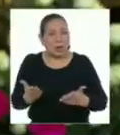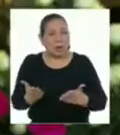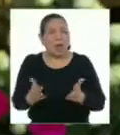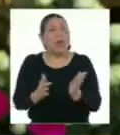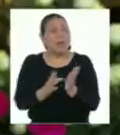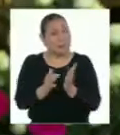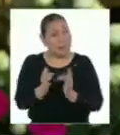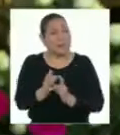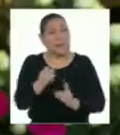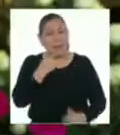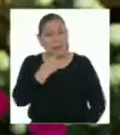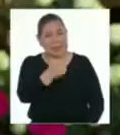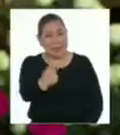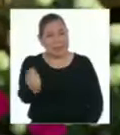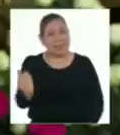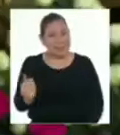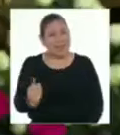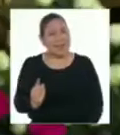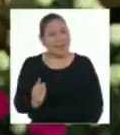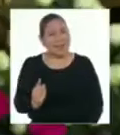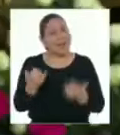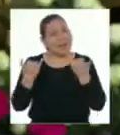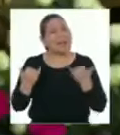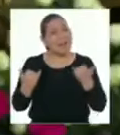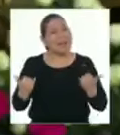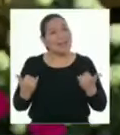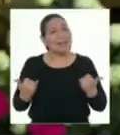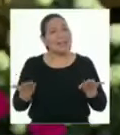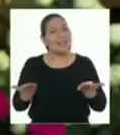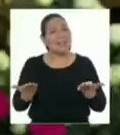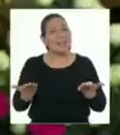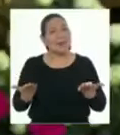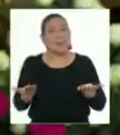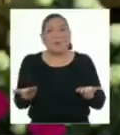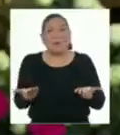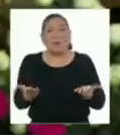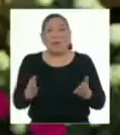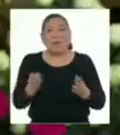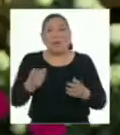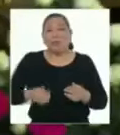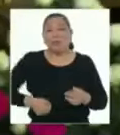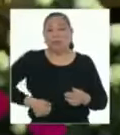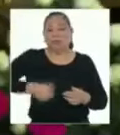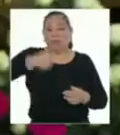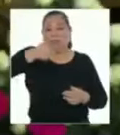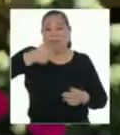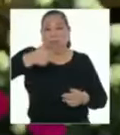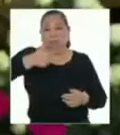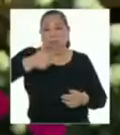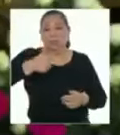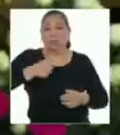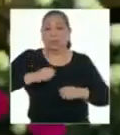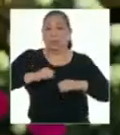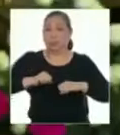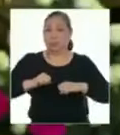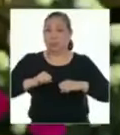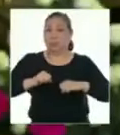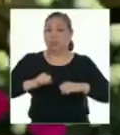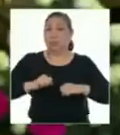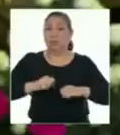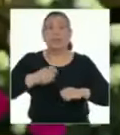Jesús mismo les dice a esos viñadores, que en este caso son los sumos sacerdotes y los ancianos del pueblo